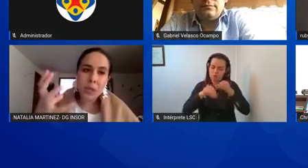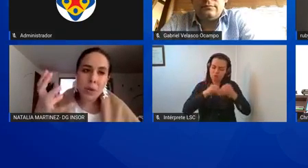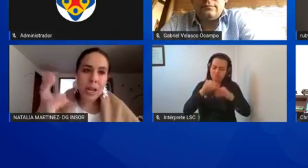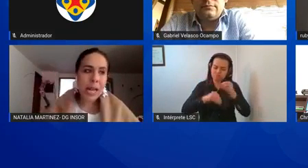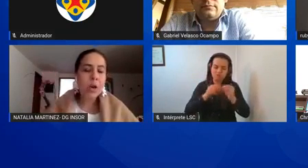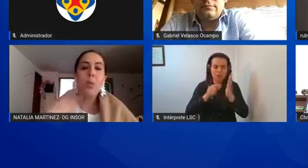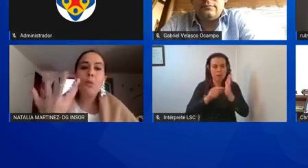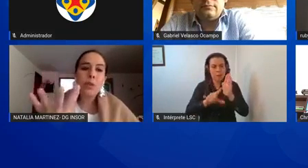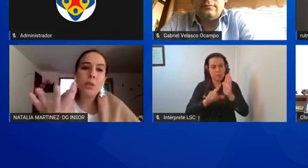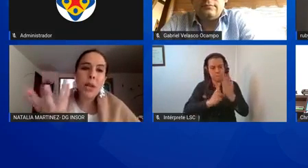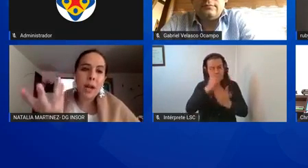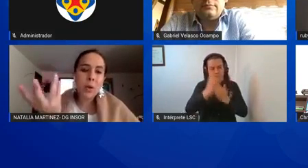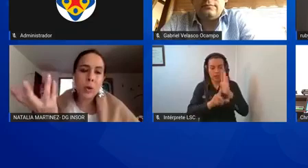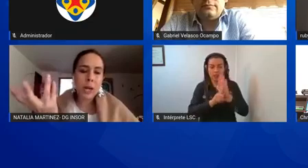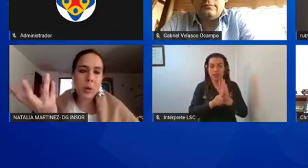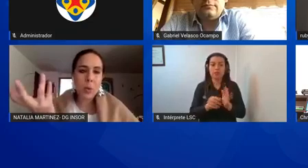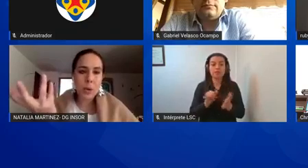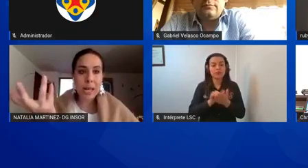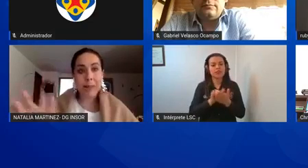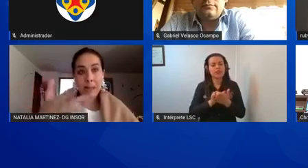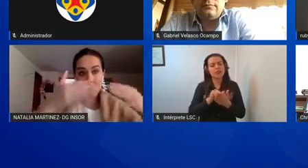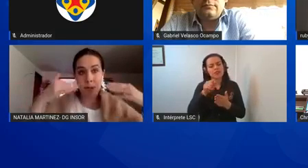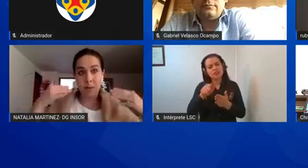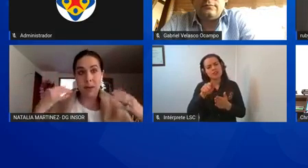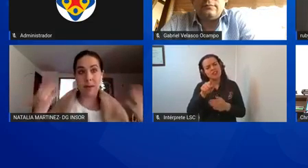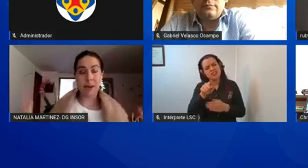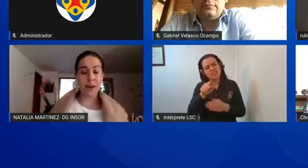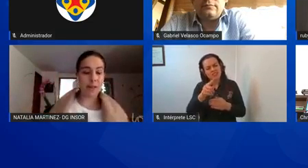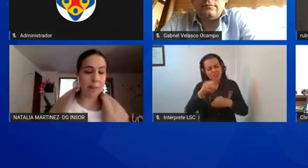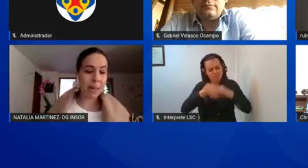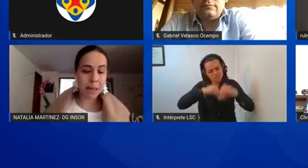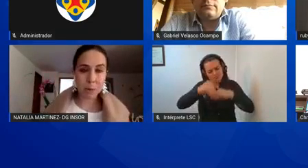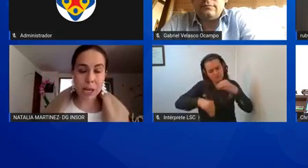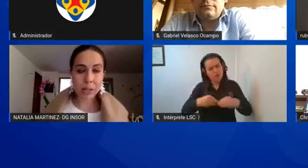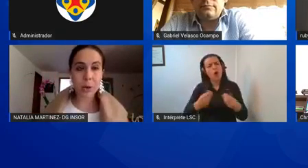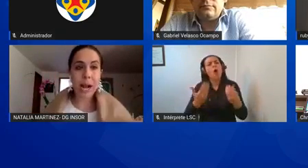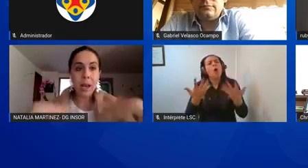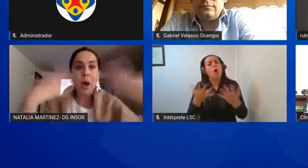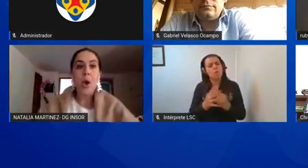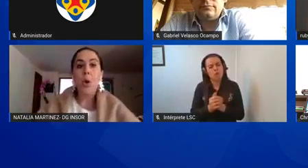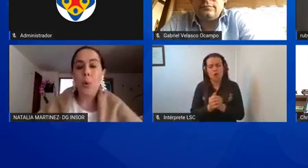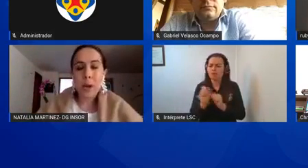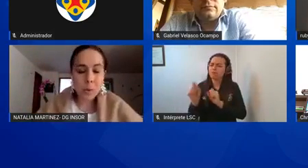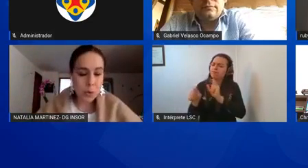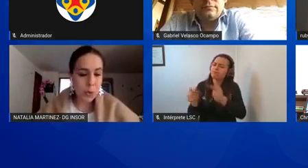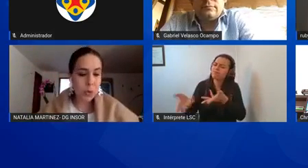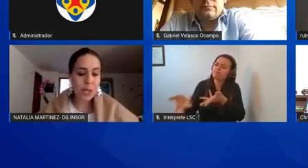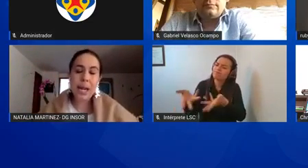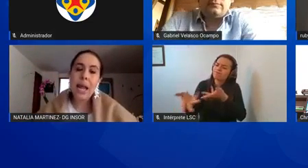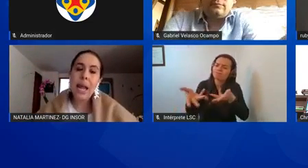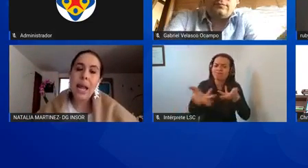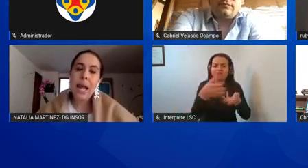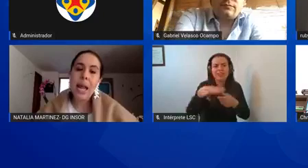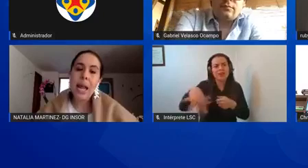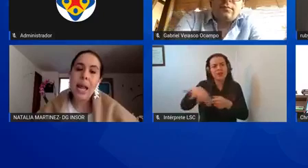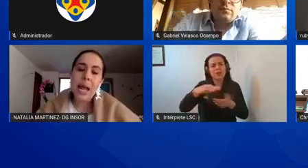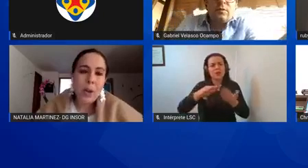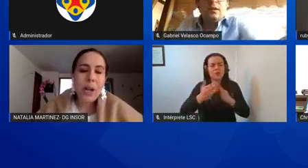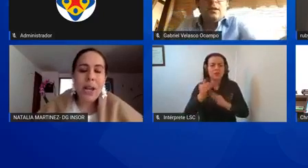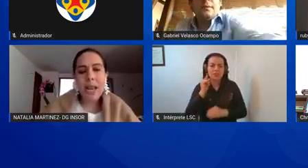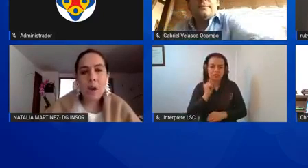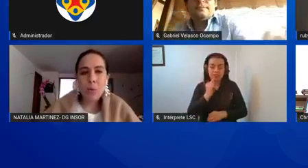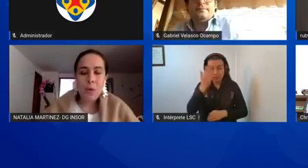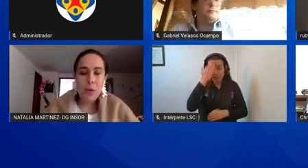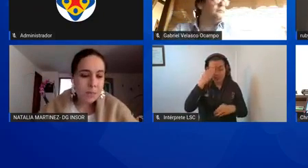este proyecto de ley, ¿cómo fue su diálogo con la comunidad, tanto en la etapa, digamos, electoral, como en la construcción